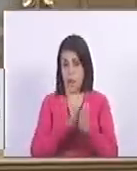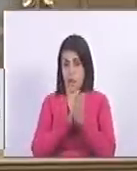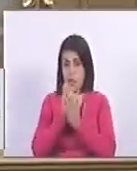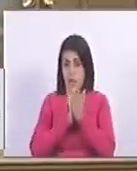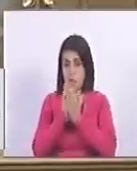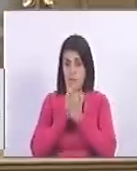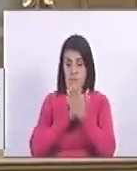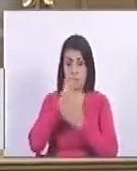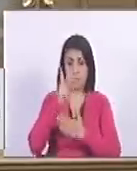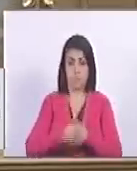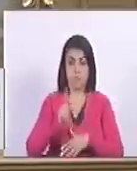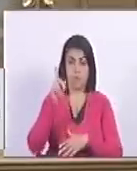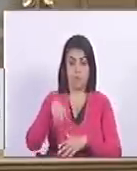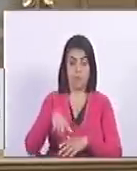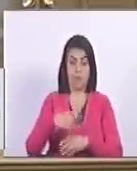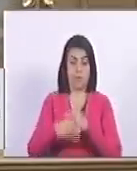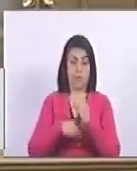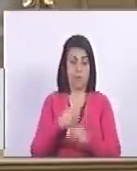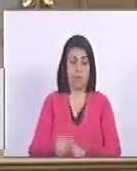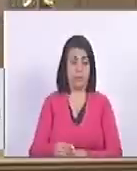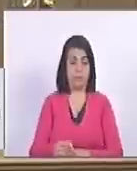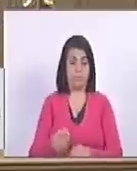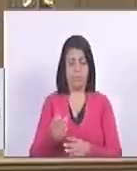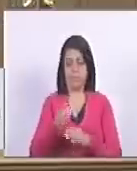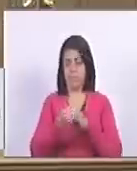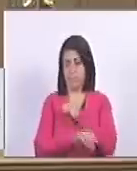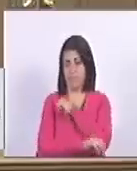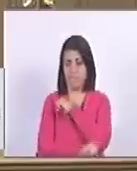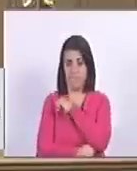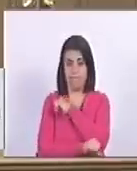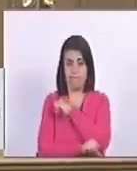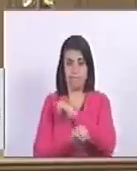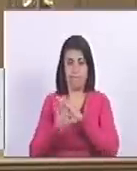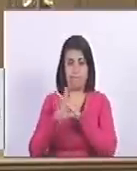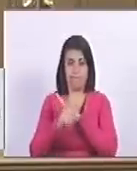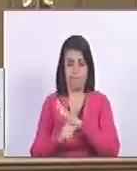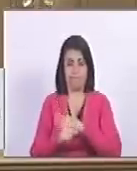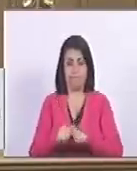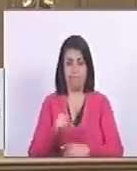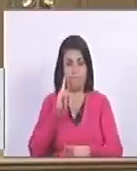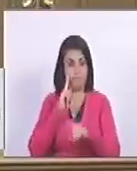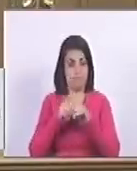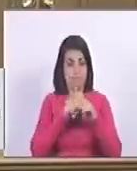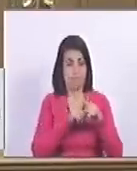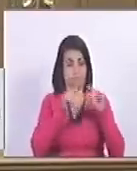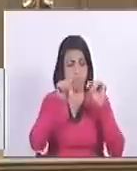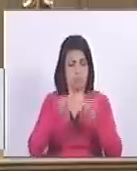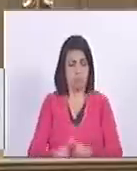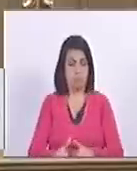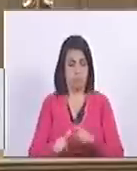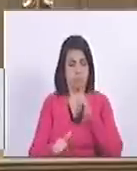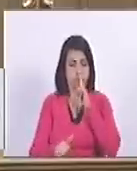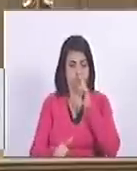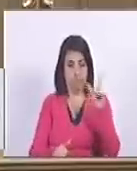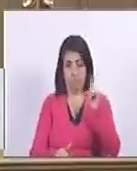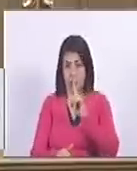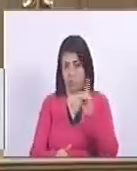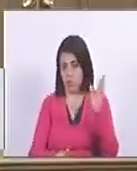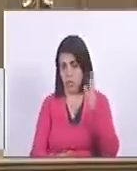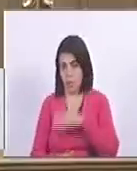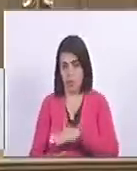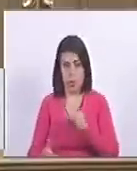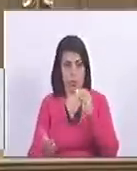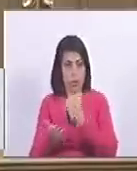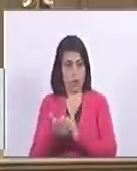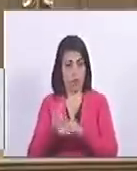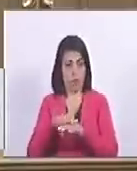conspiradores, sino que son además demasiado mañosos, demasiado pillos. Por eso, por las malas, no